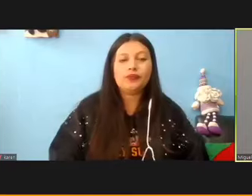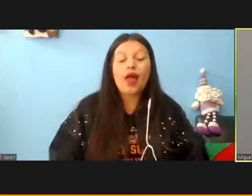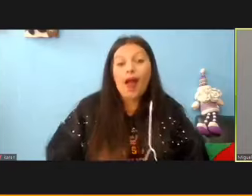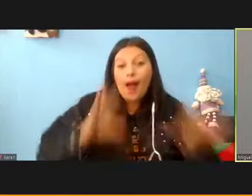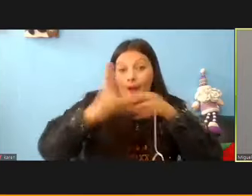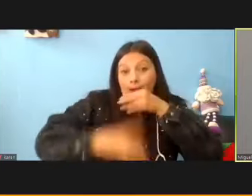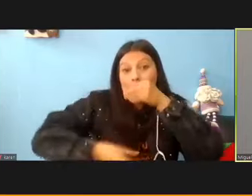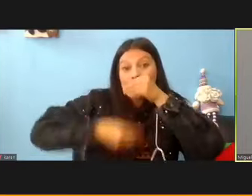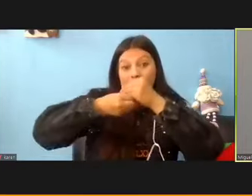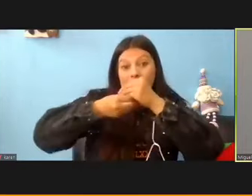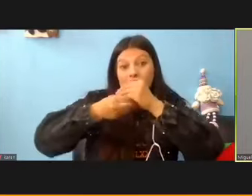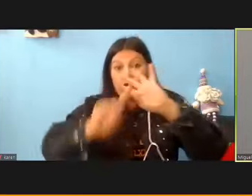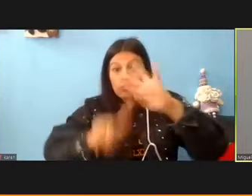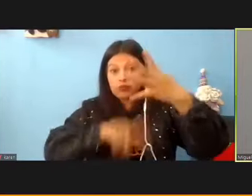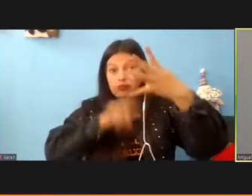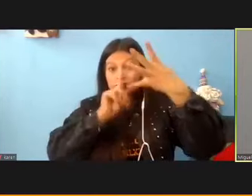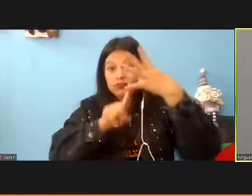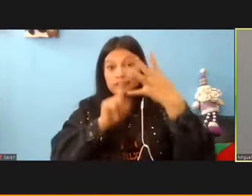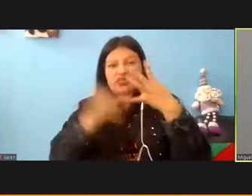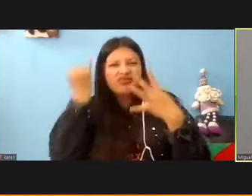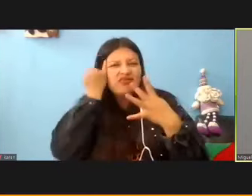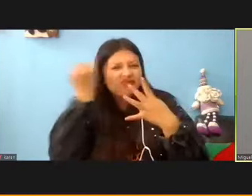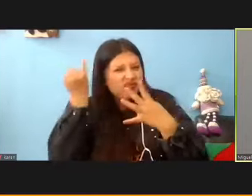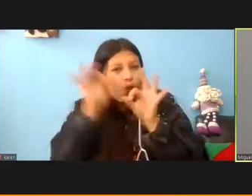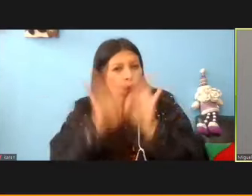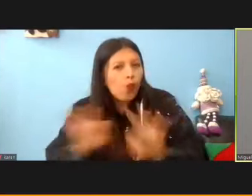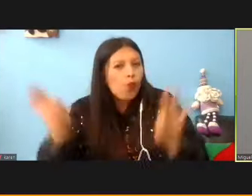también una cuarta idea fuerza es